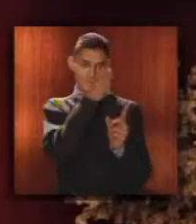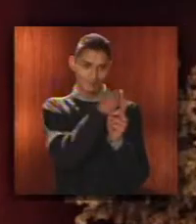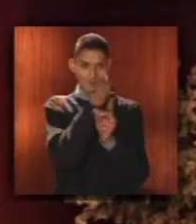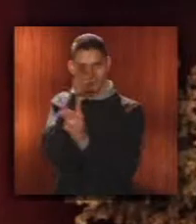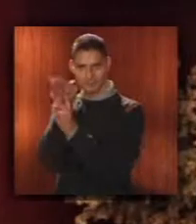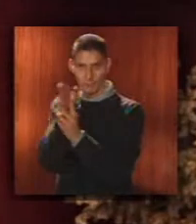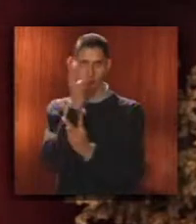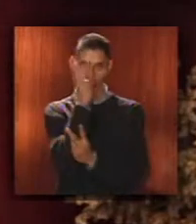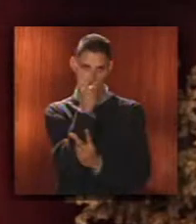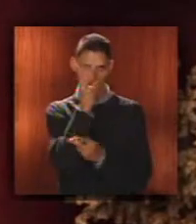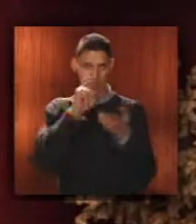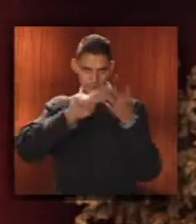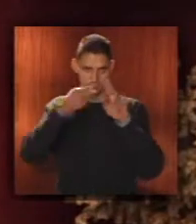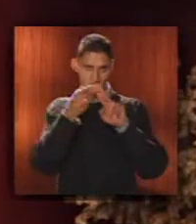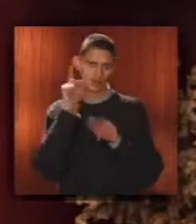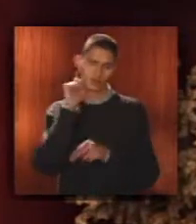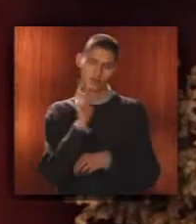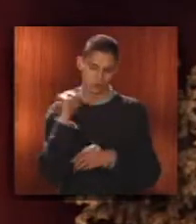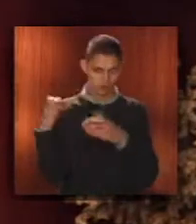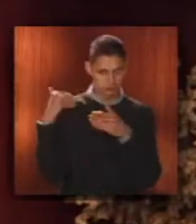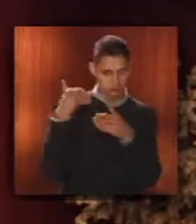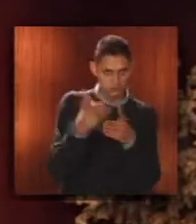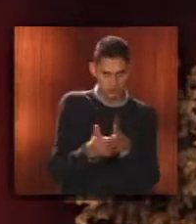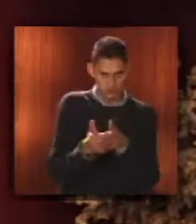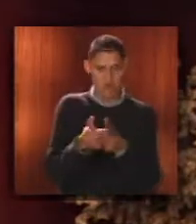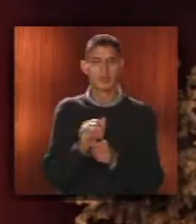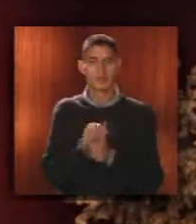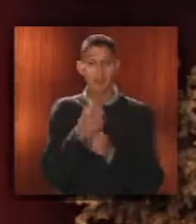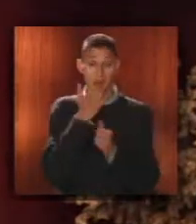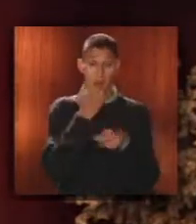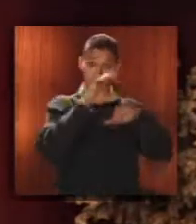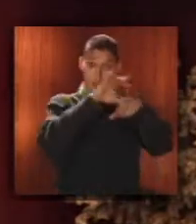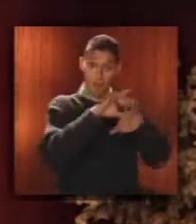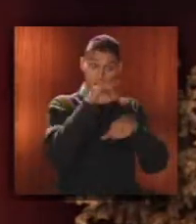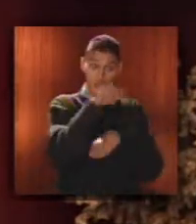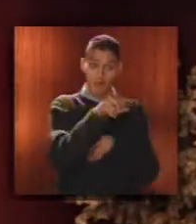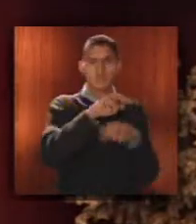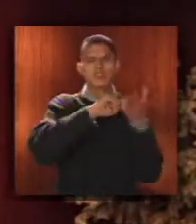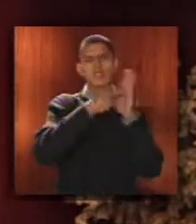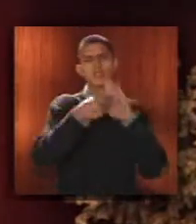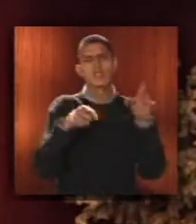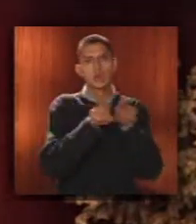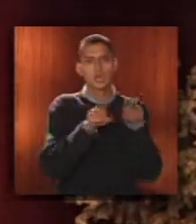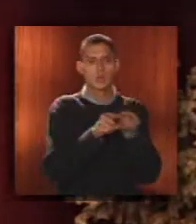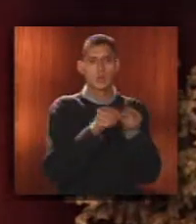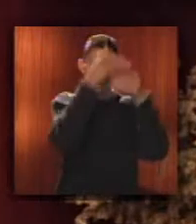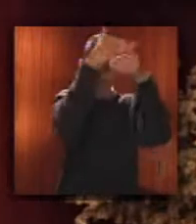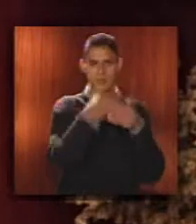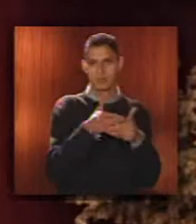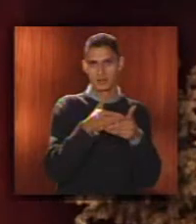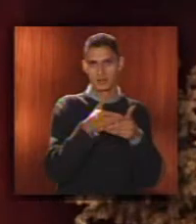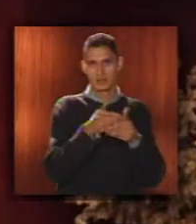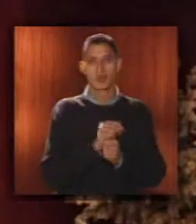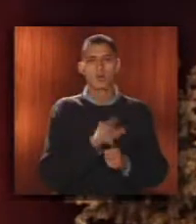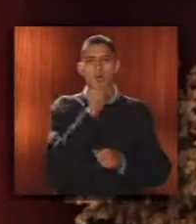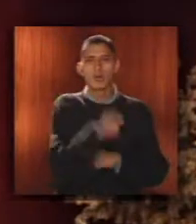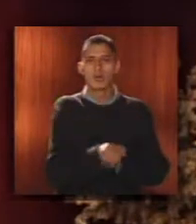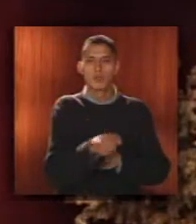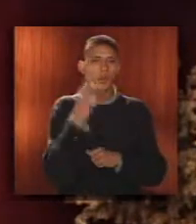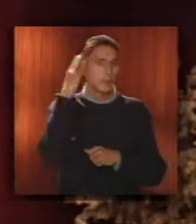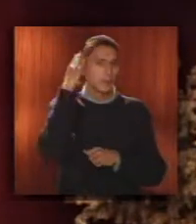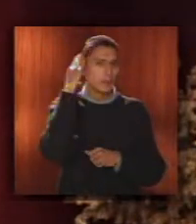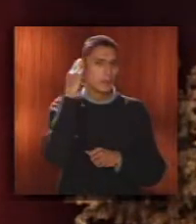Hay dos enfoques que hasta el momento se manejan y desde la visión médica se considera como una limitación